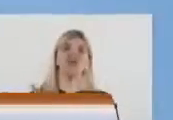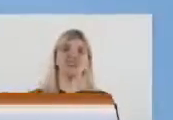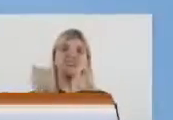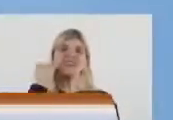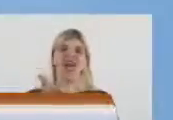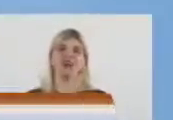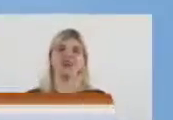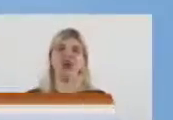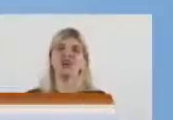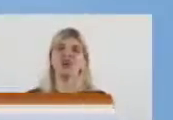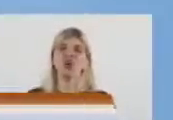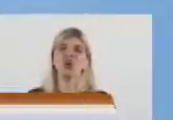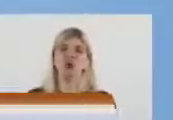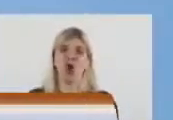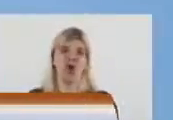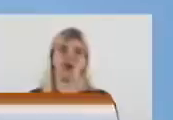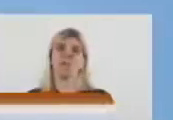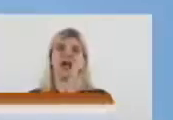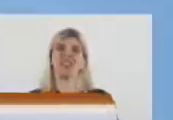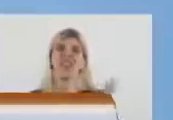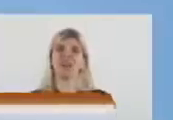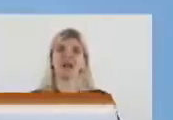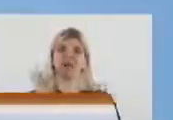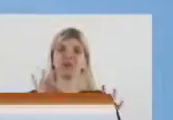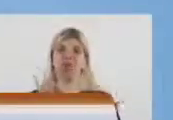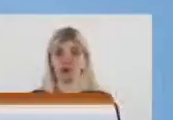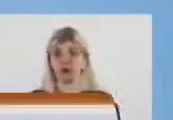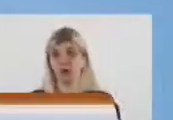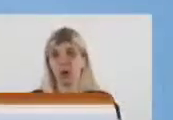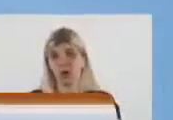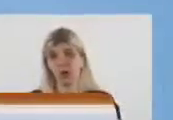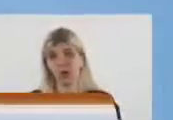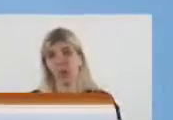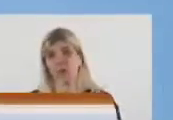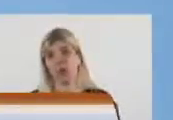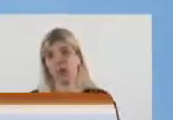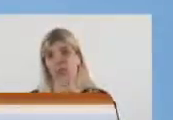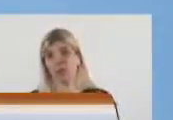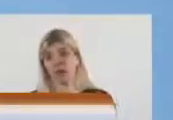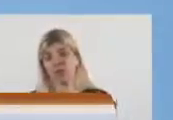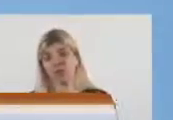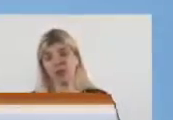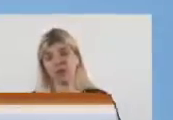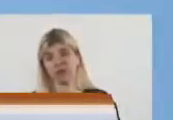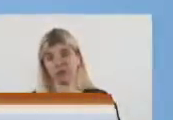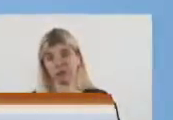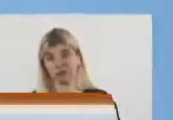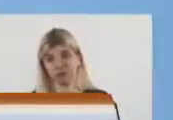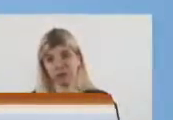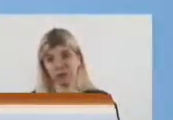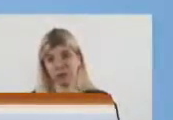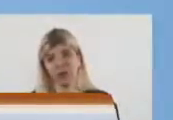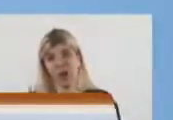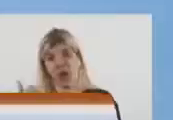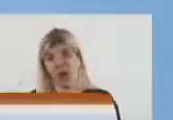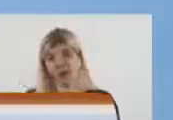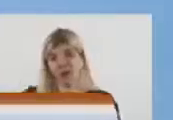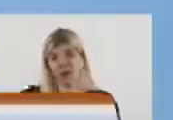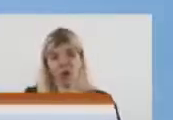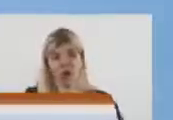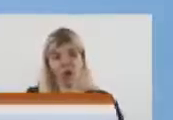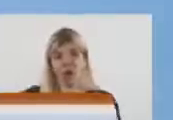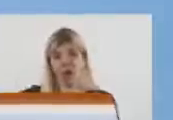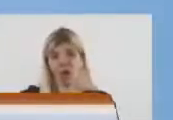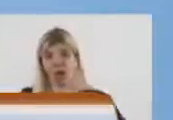pandemia persiste que la pandemia está entre nosotros y hay que prestar particular atención